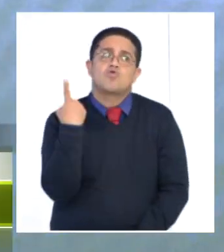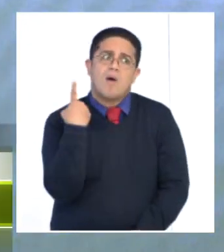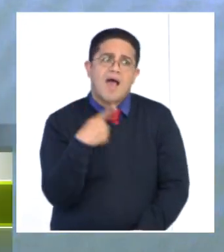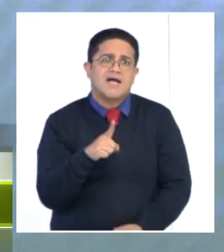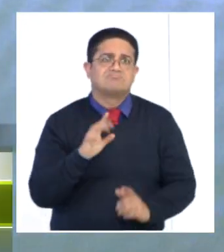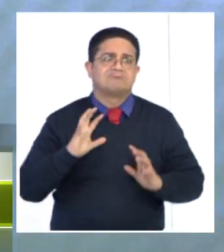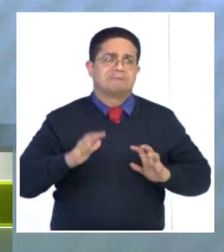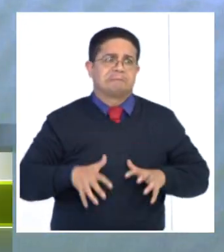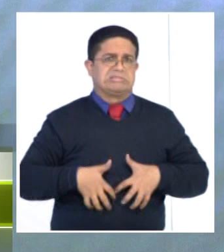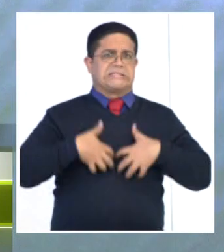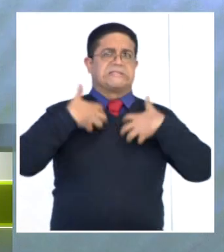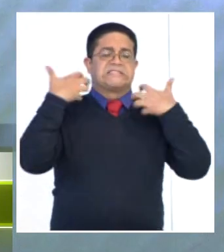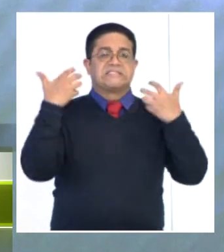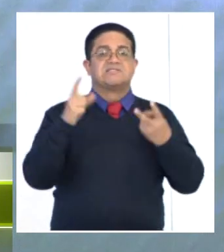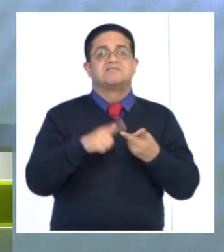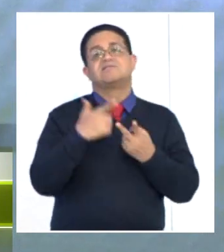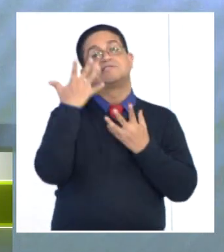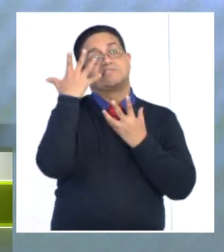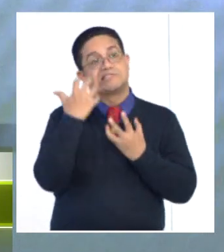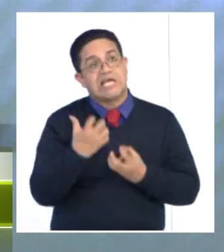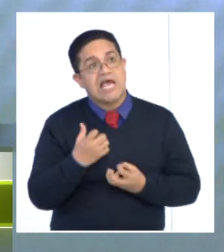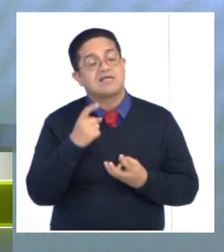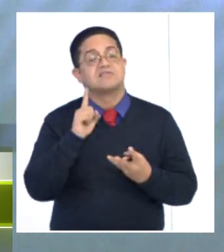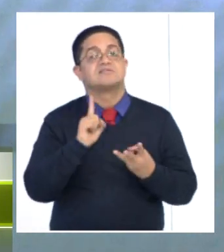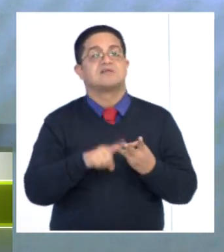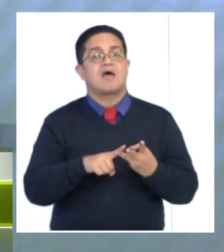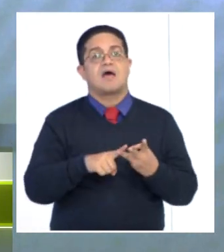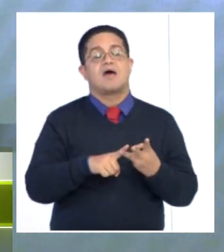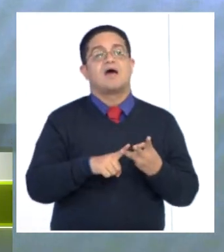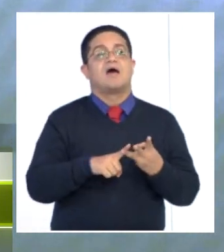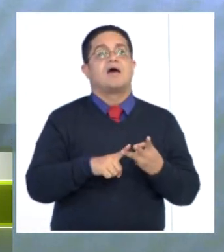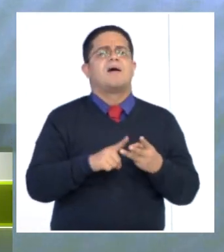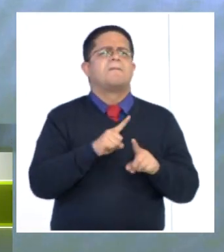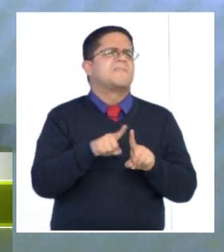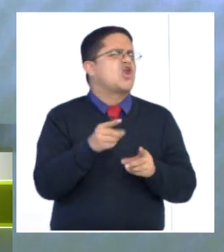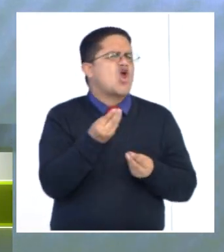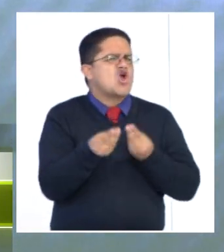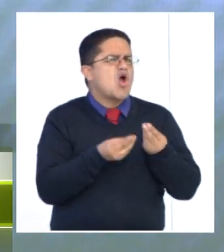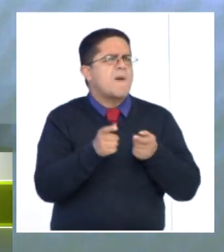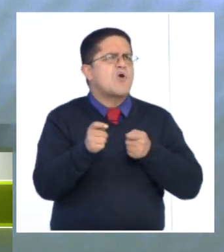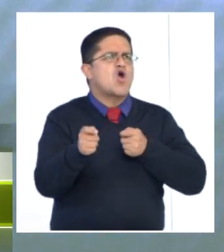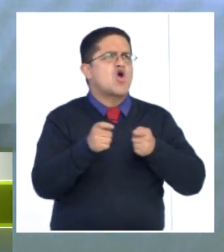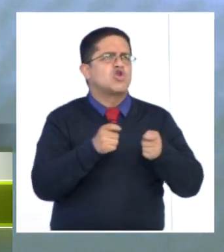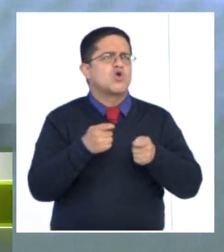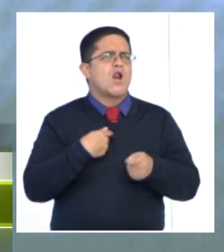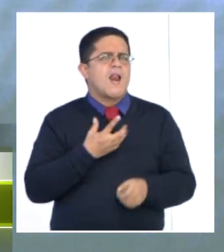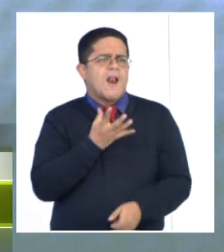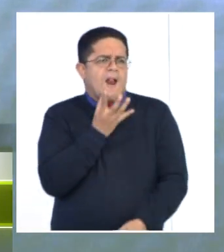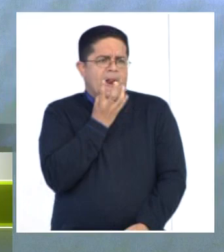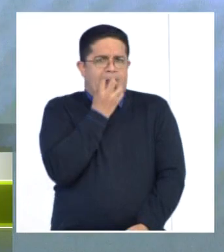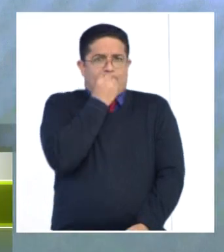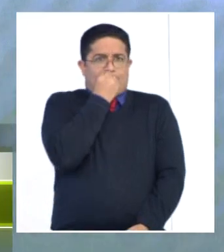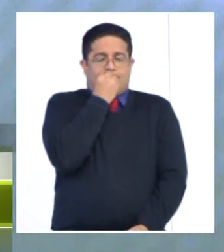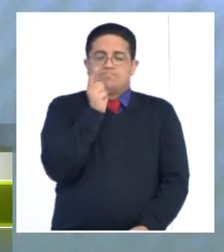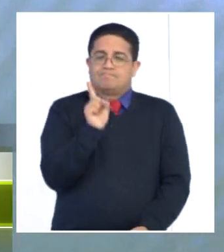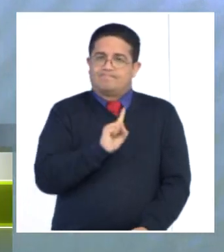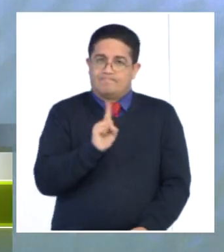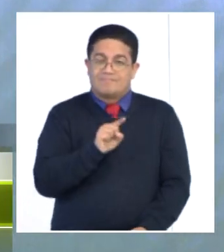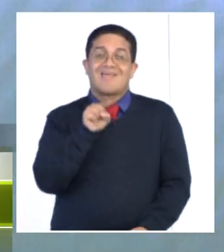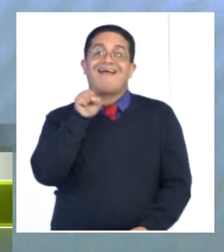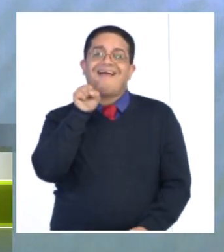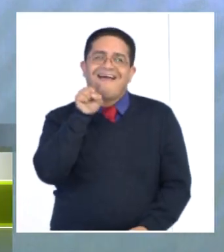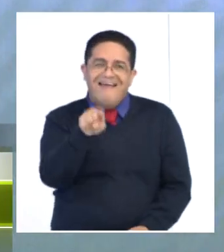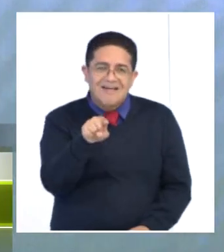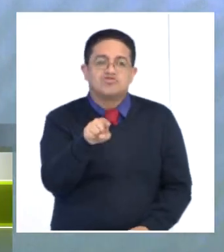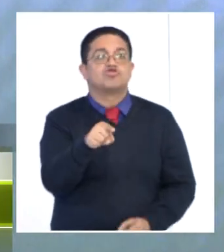de rabia, de tristeza, de molestia, los vamos a tener, pero es cómo los gestionamos y no quedarnos adheridos allí. Entonces, esas